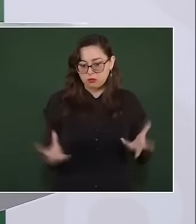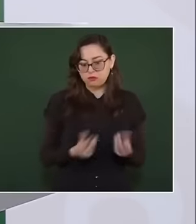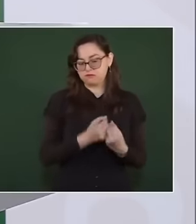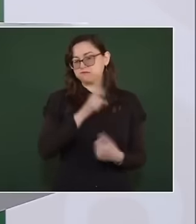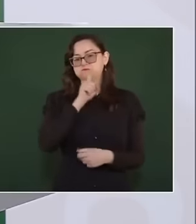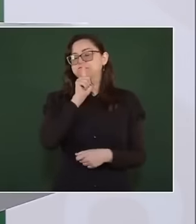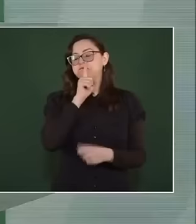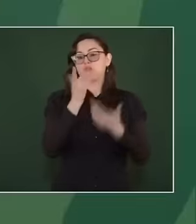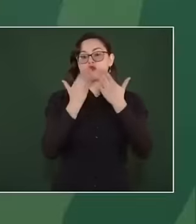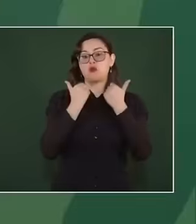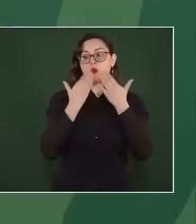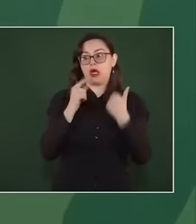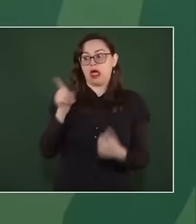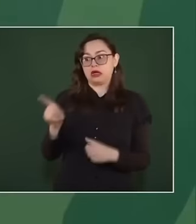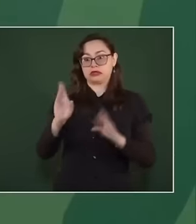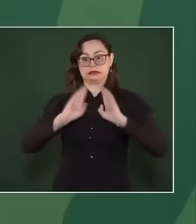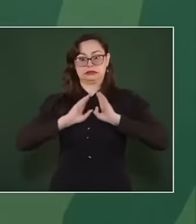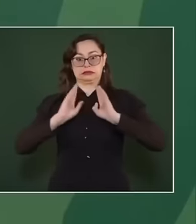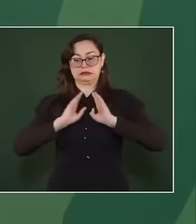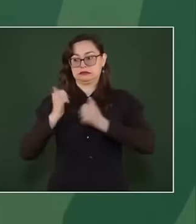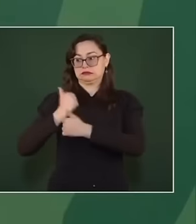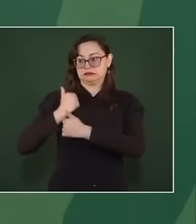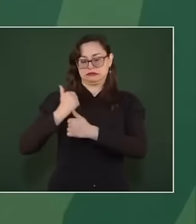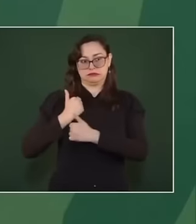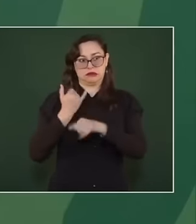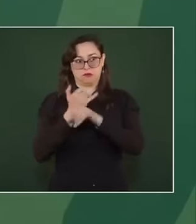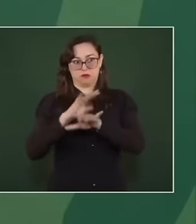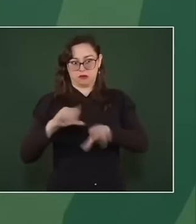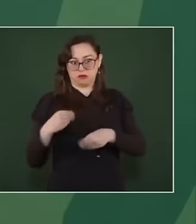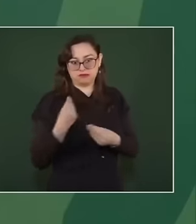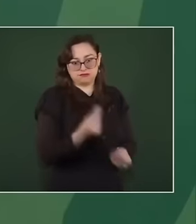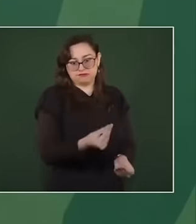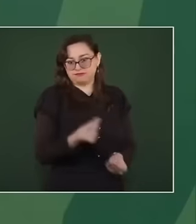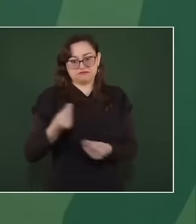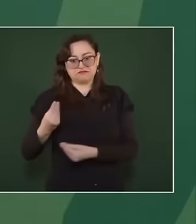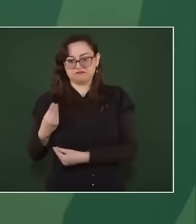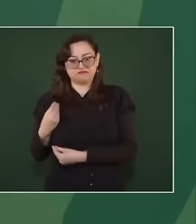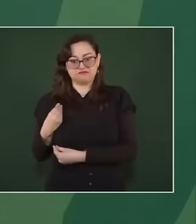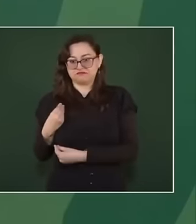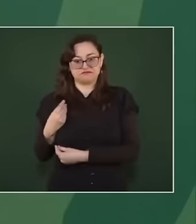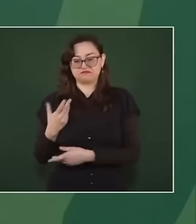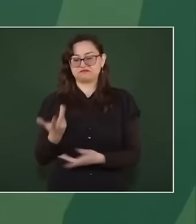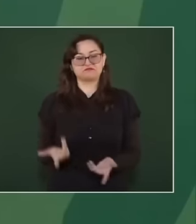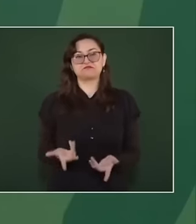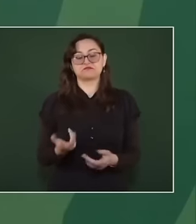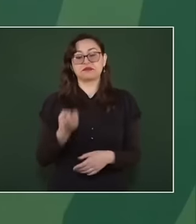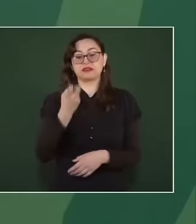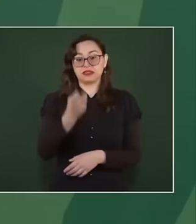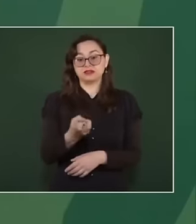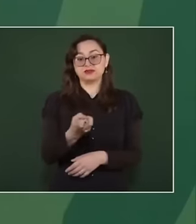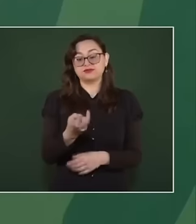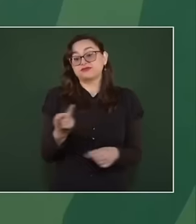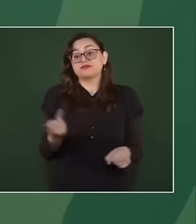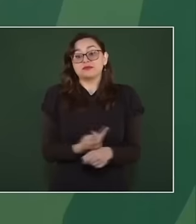información ahí están los centros de datos de las operaciones del pasado reciente la